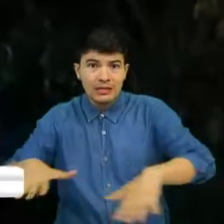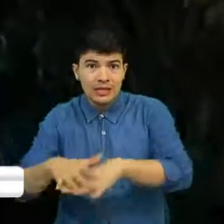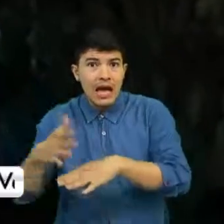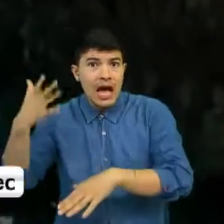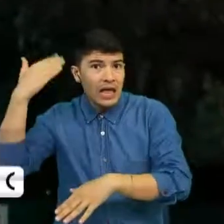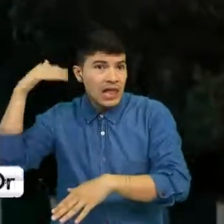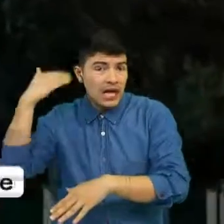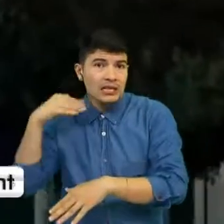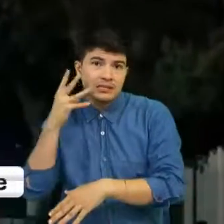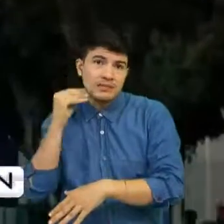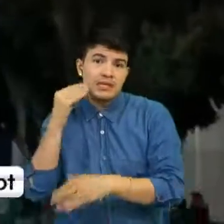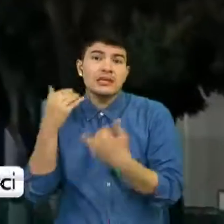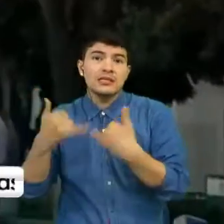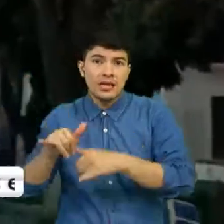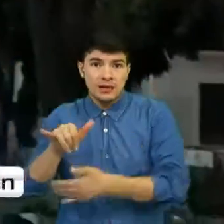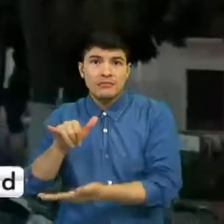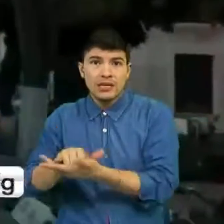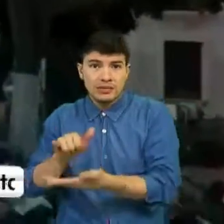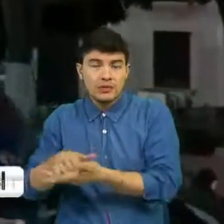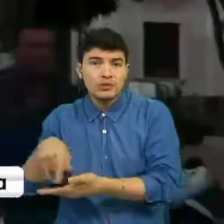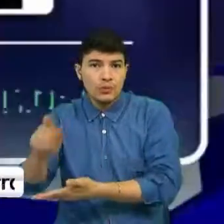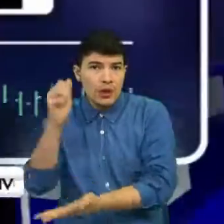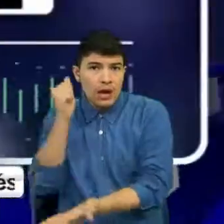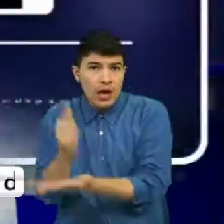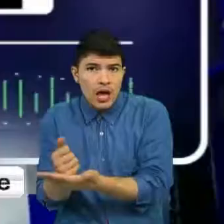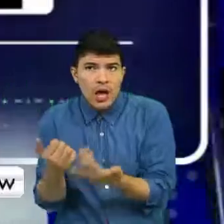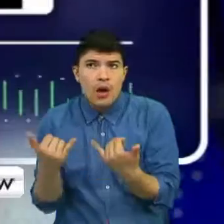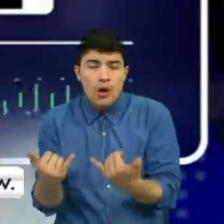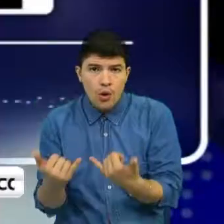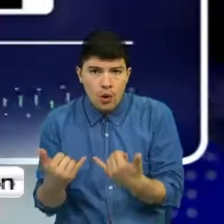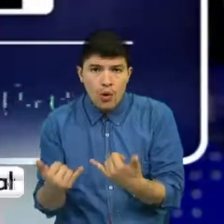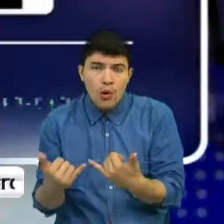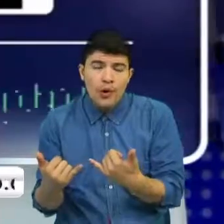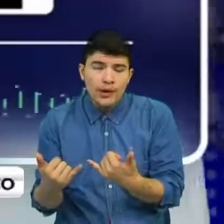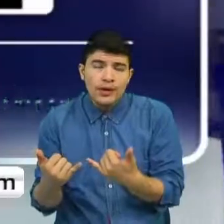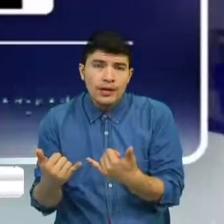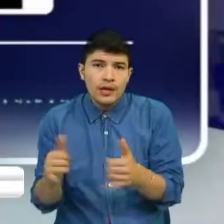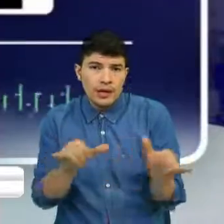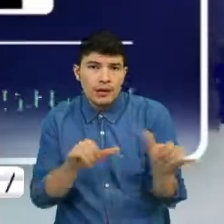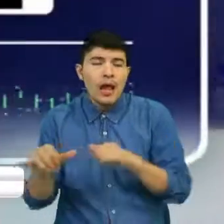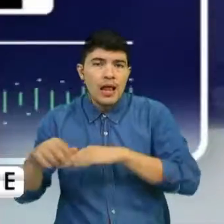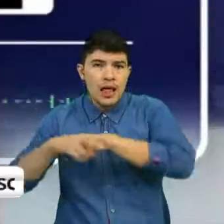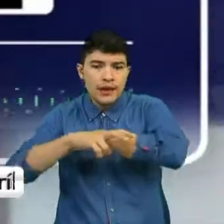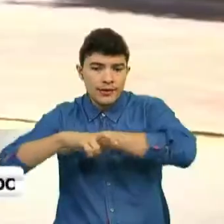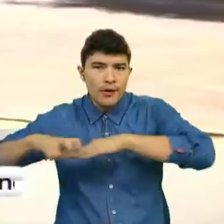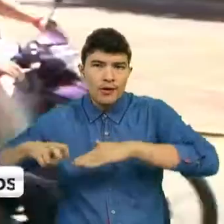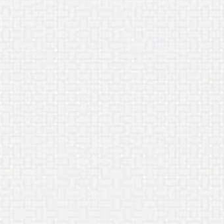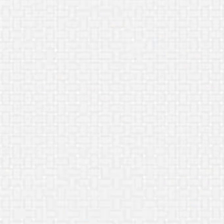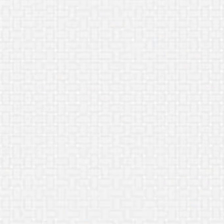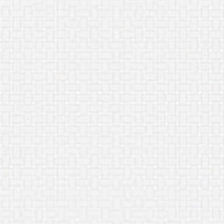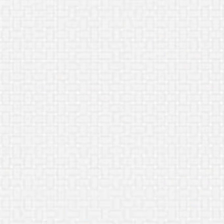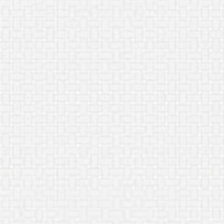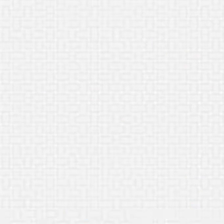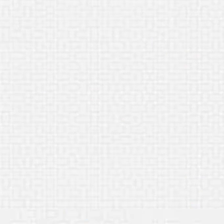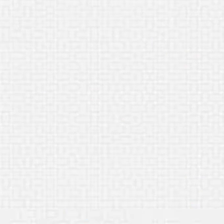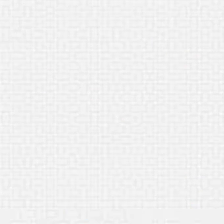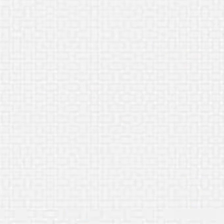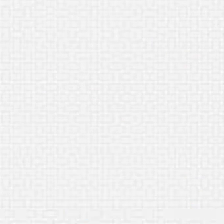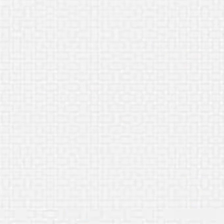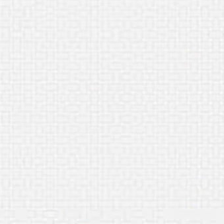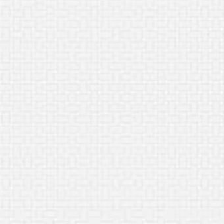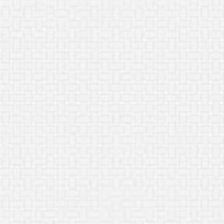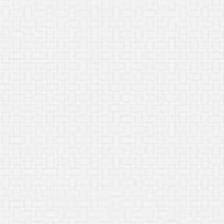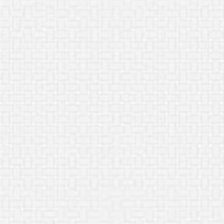varios homicidios y hoy pues paralelamente se ha venido enfrentando atracos ganando